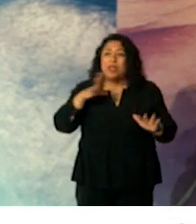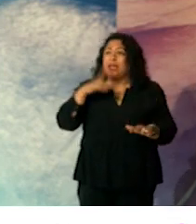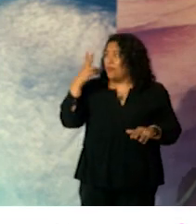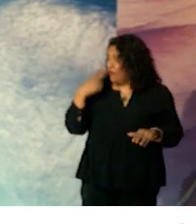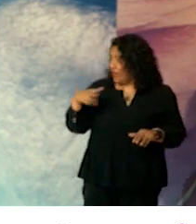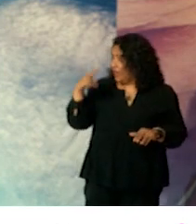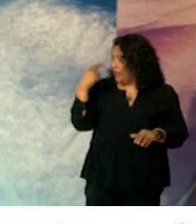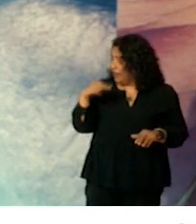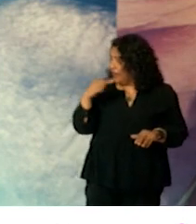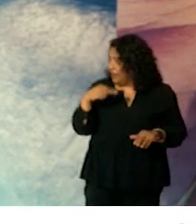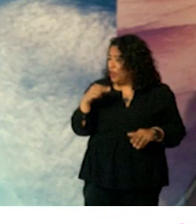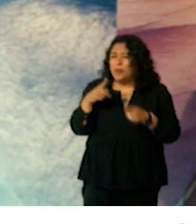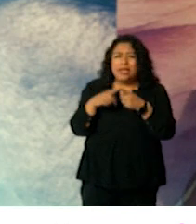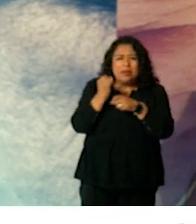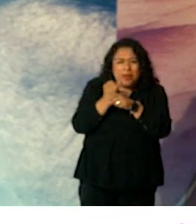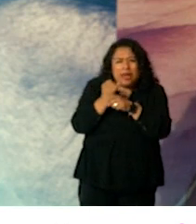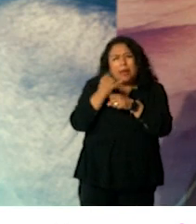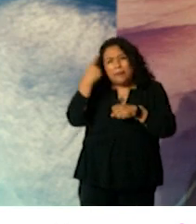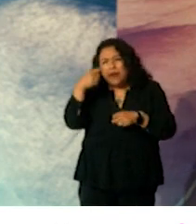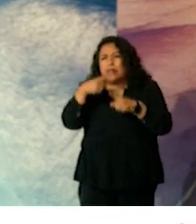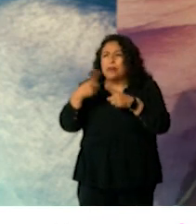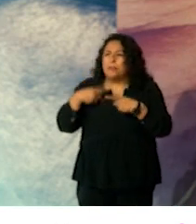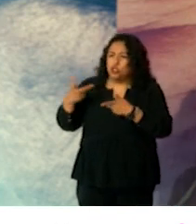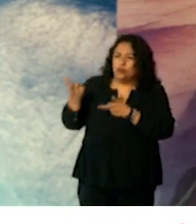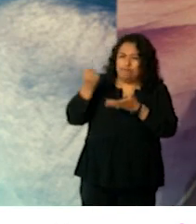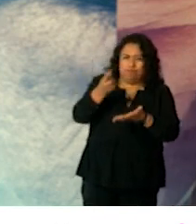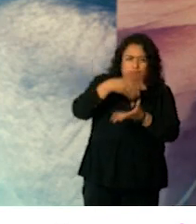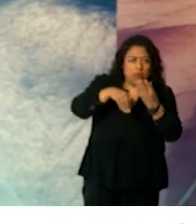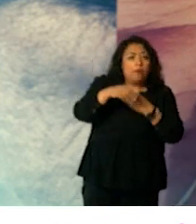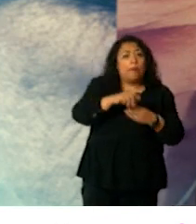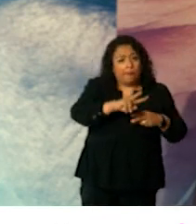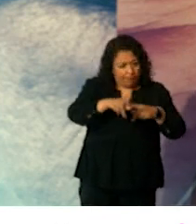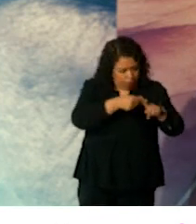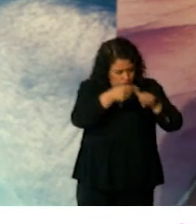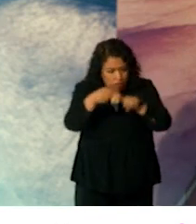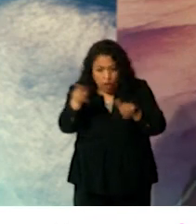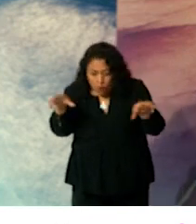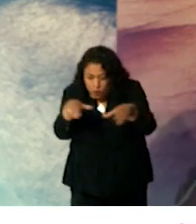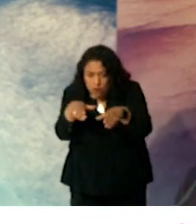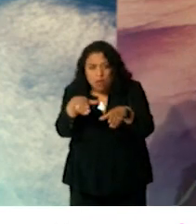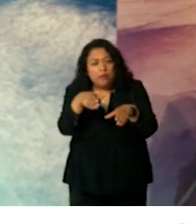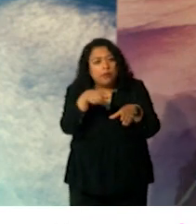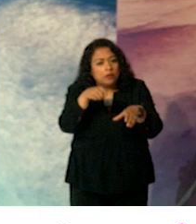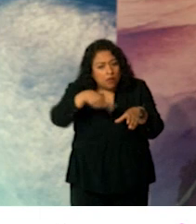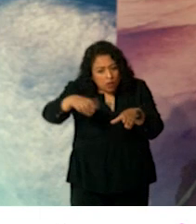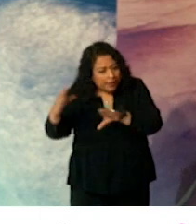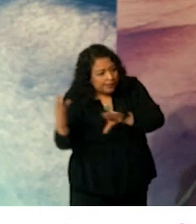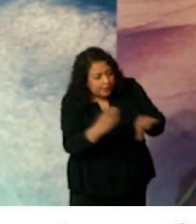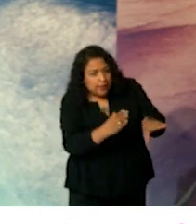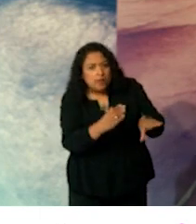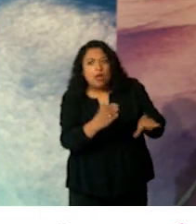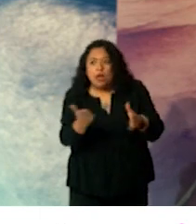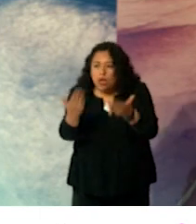se llama pues Investor Learning Journey o viaje para los inversionistas, en donde los llevamos a las comunidades a que aprendamos de ellos, a